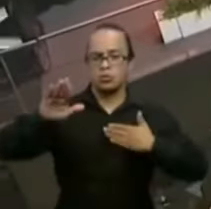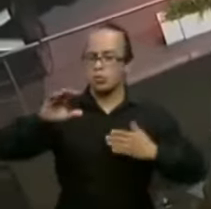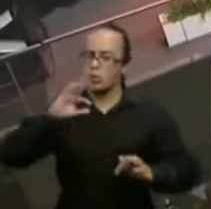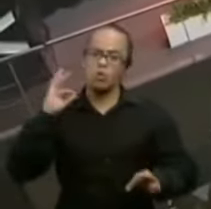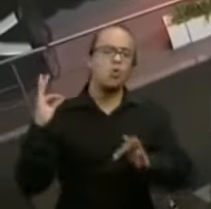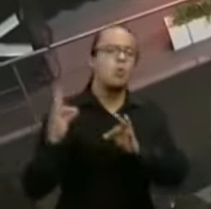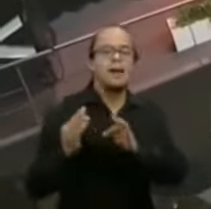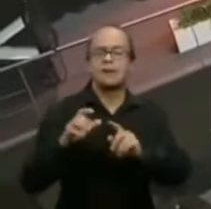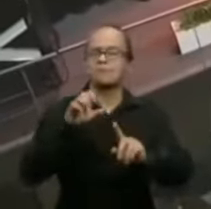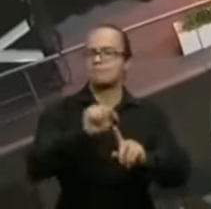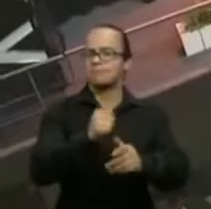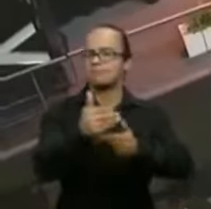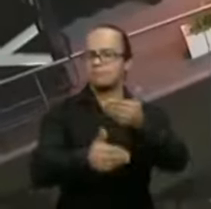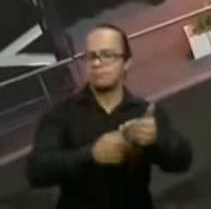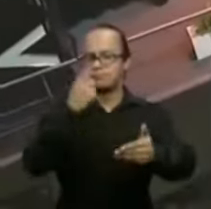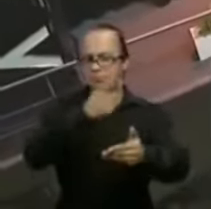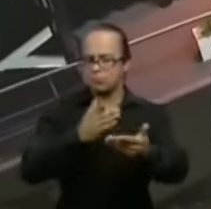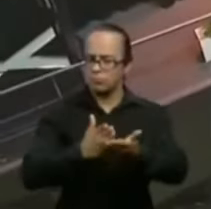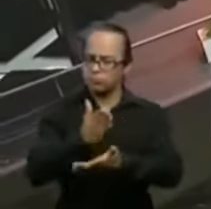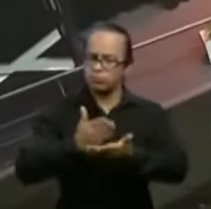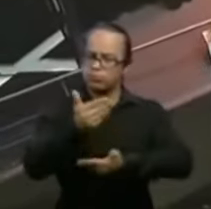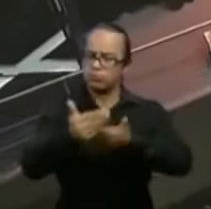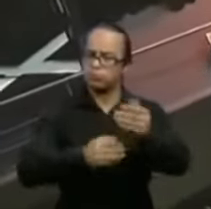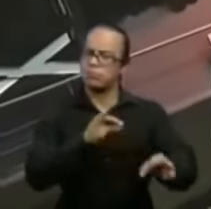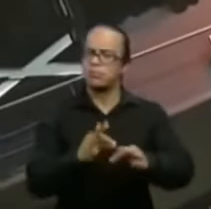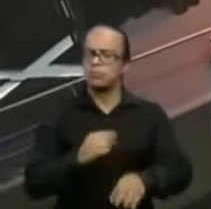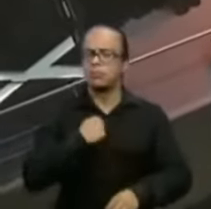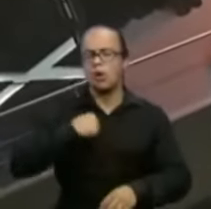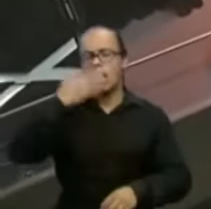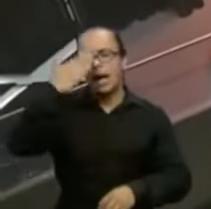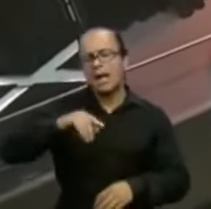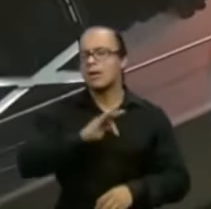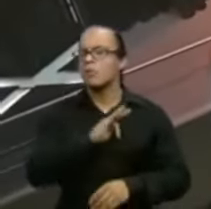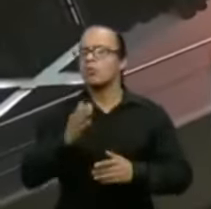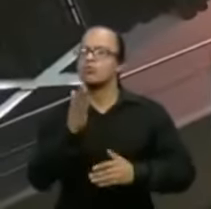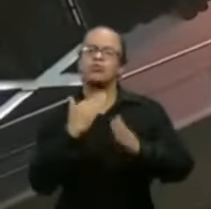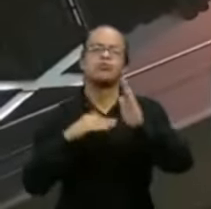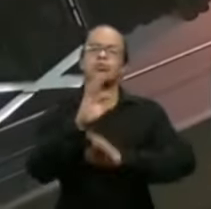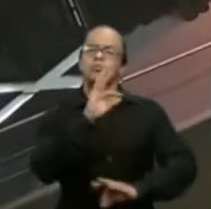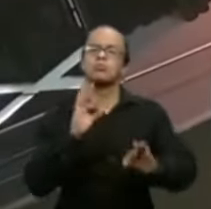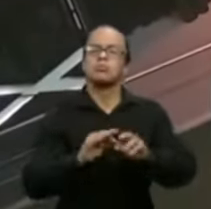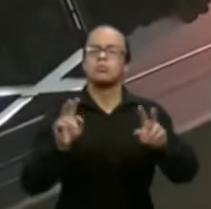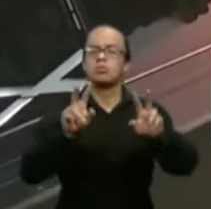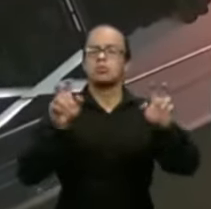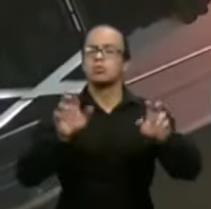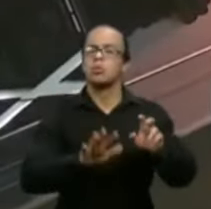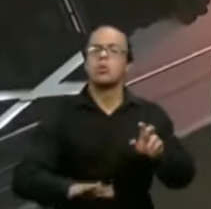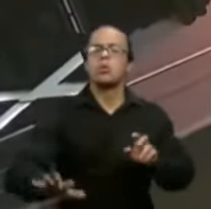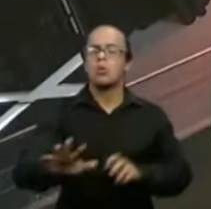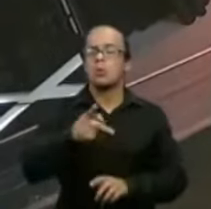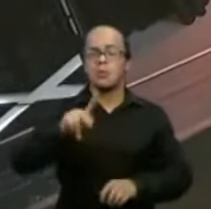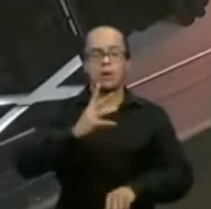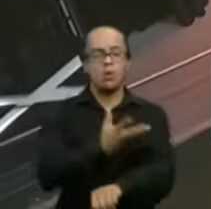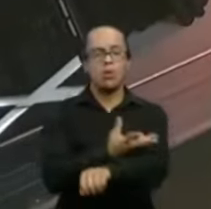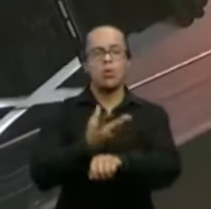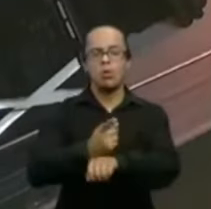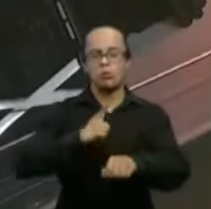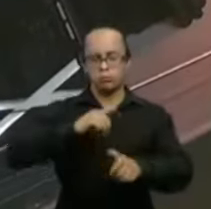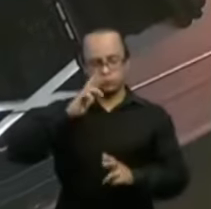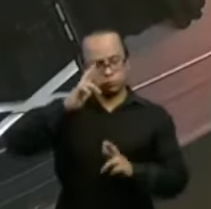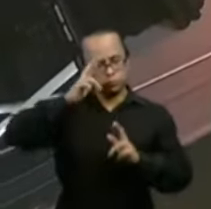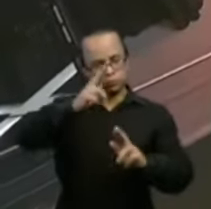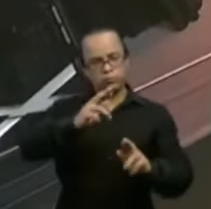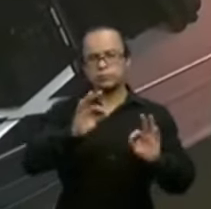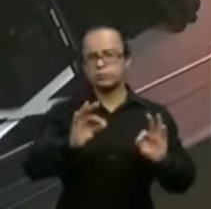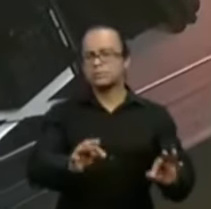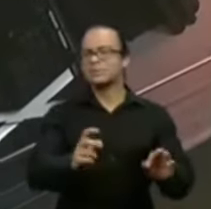nuevos caminos. Sé que lo vamos a lograr a partir de la concordia y honrando la diversidad, que es una de